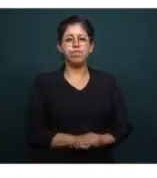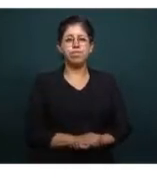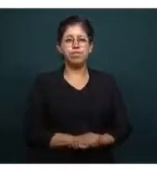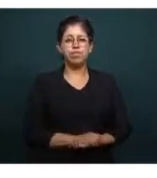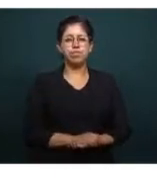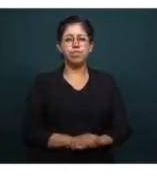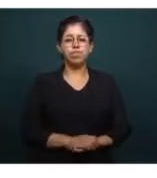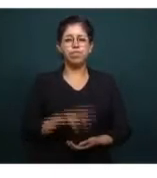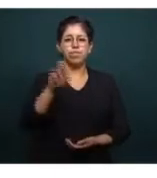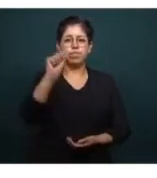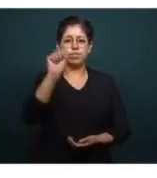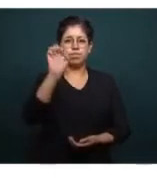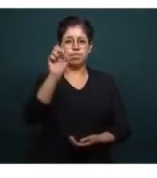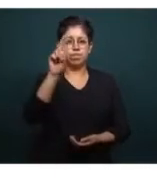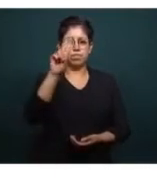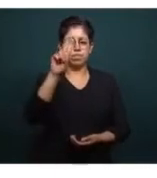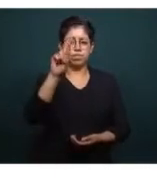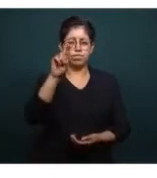That's Servigas expensive.